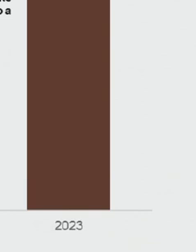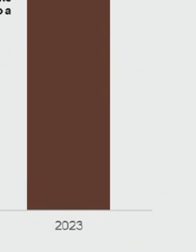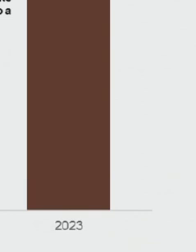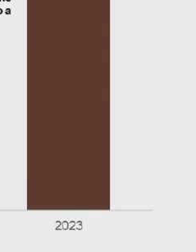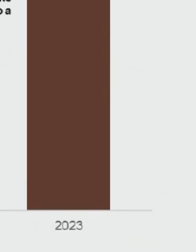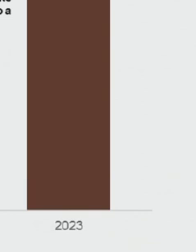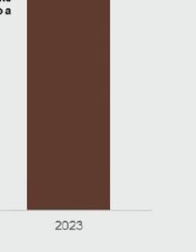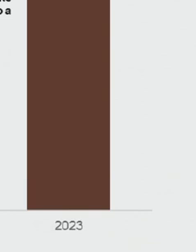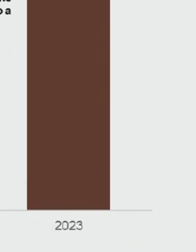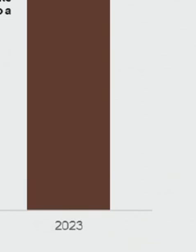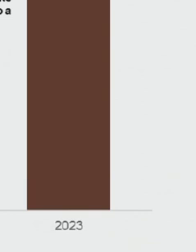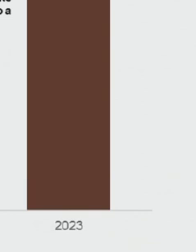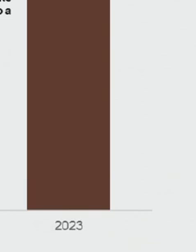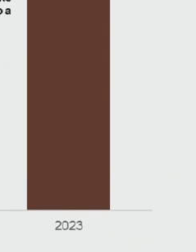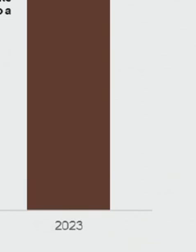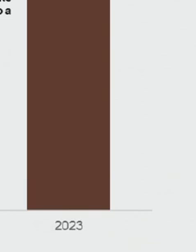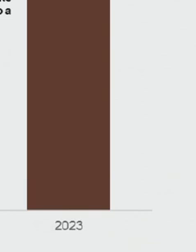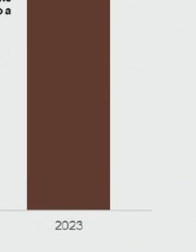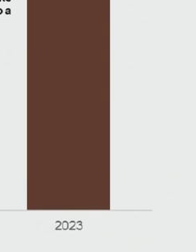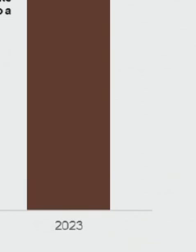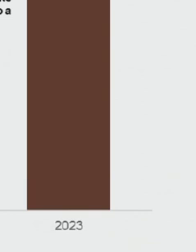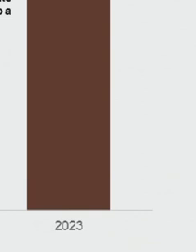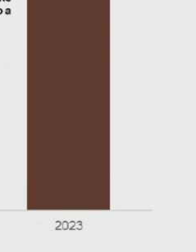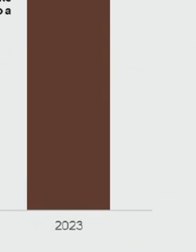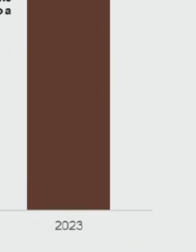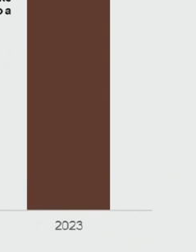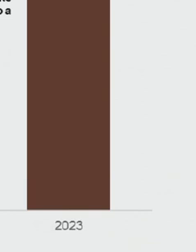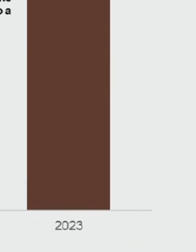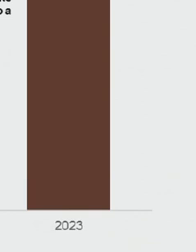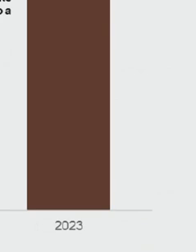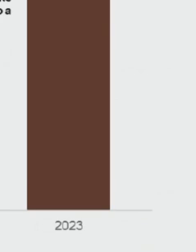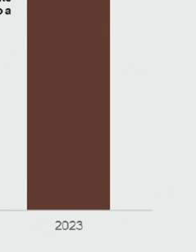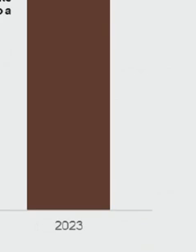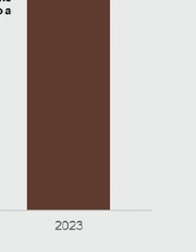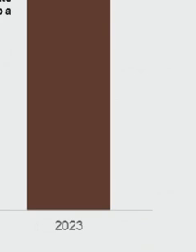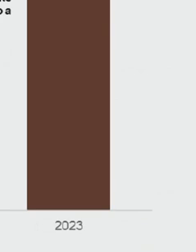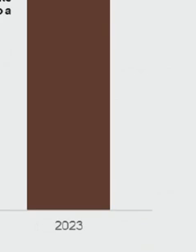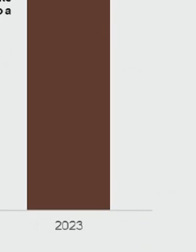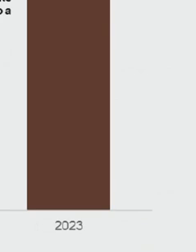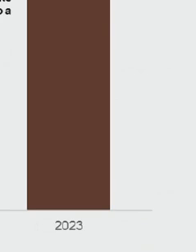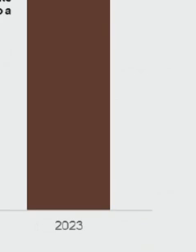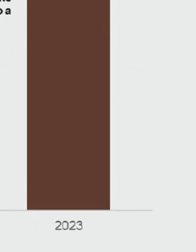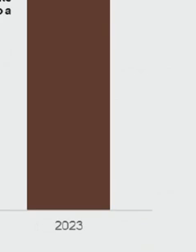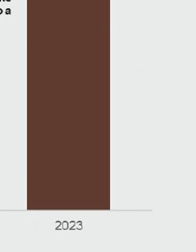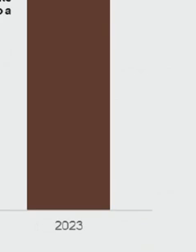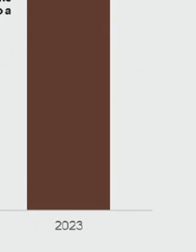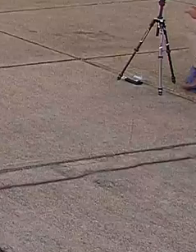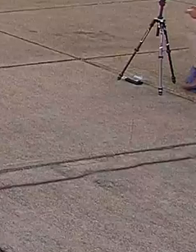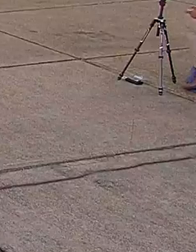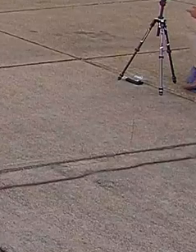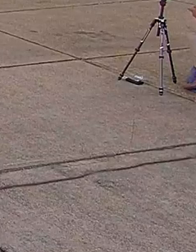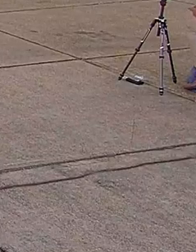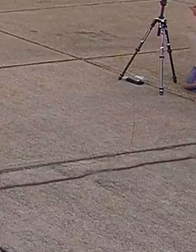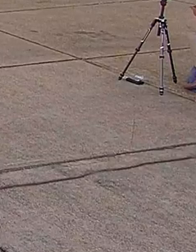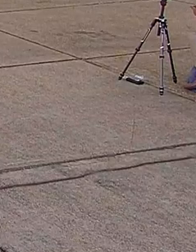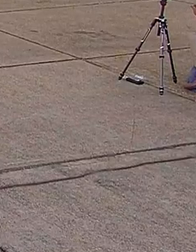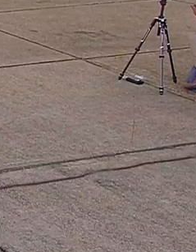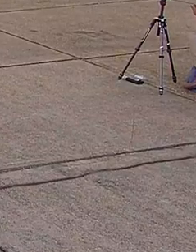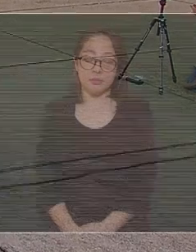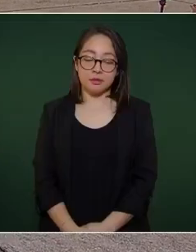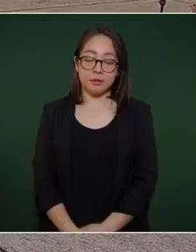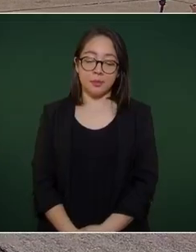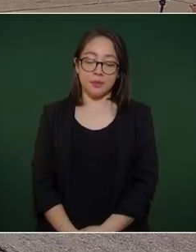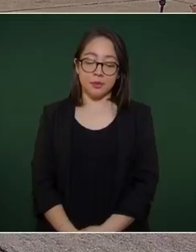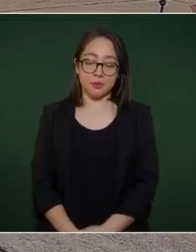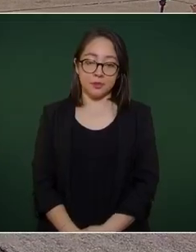tiene como base en los avances que hemos tenido en materia de seguridad, y por eso reiteramos